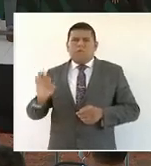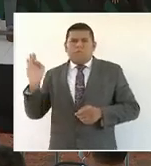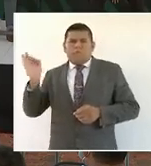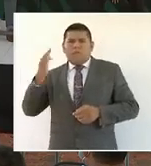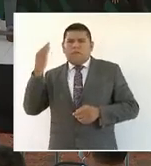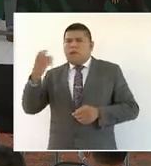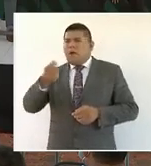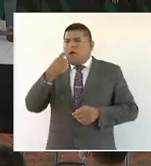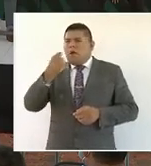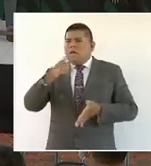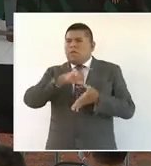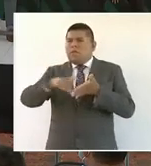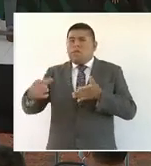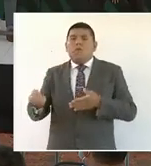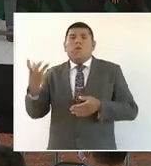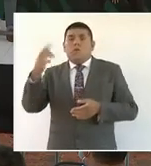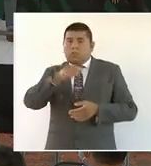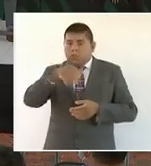en medicinas?